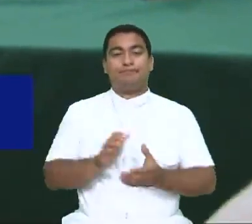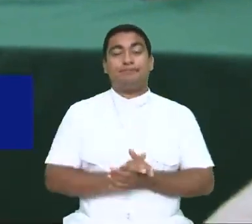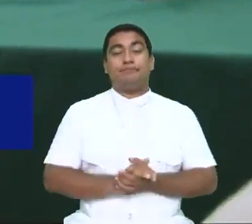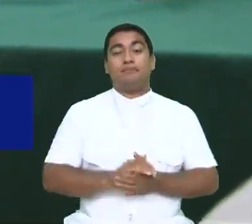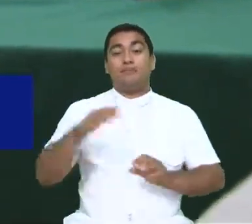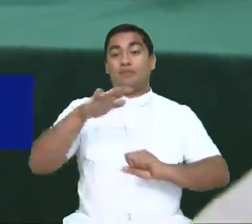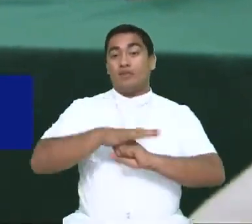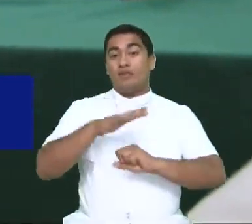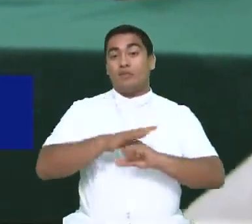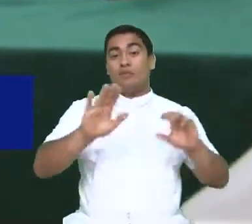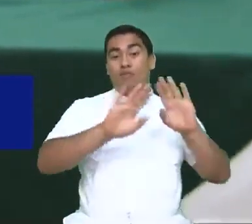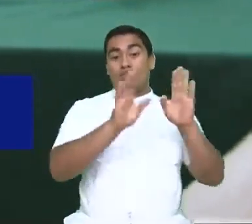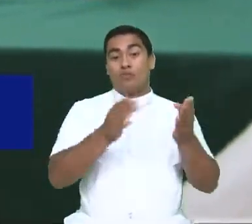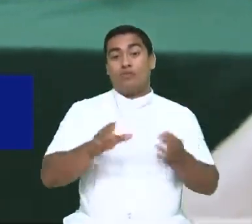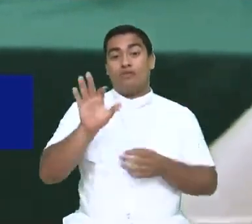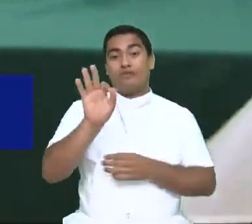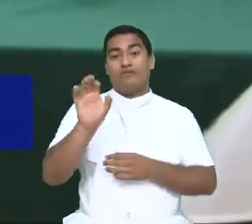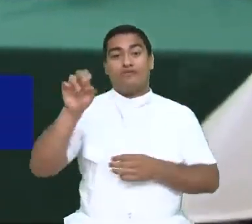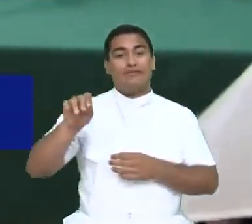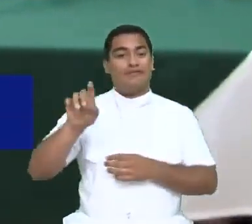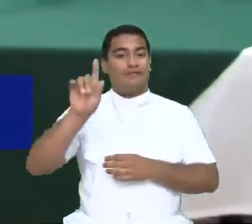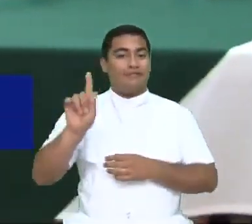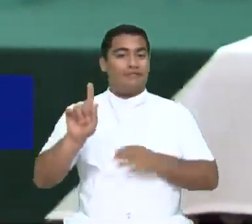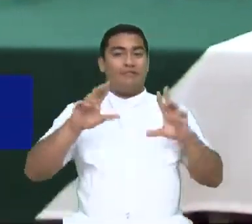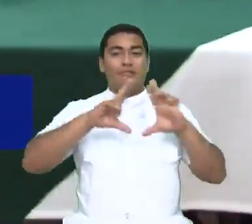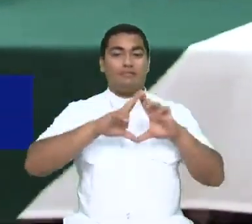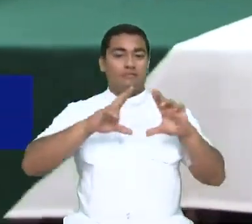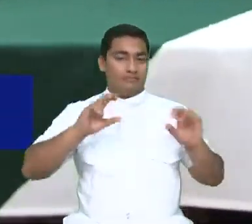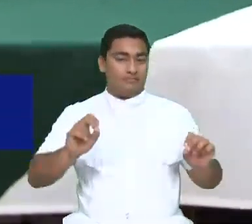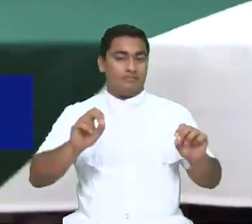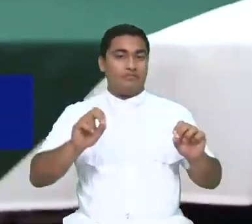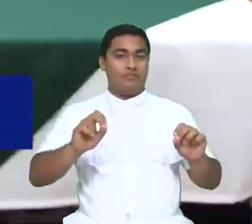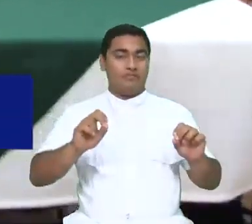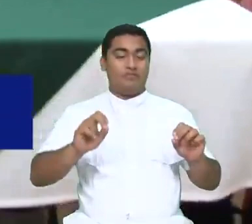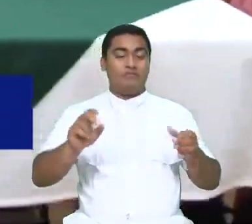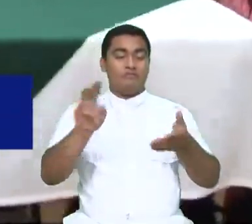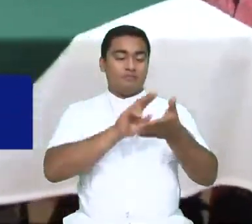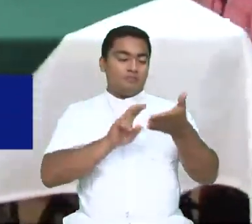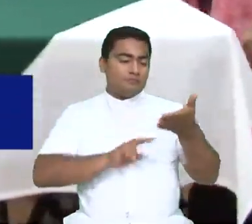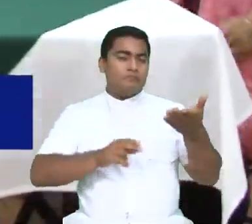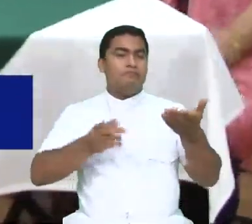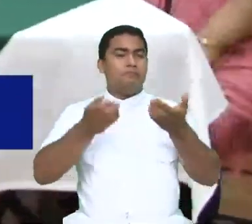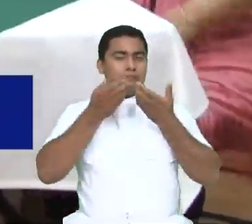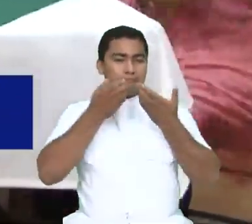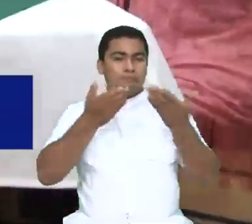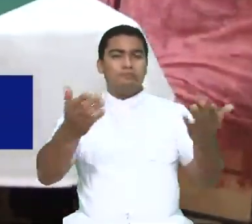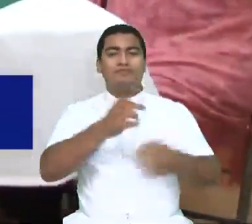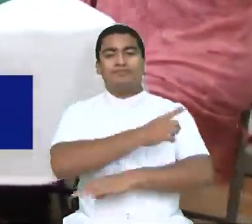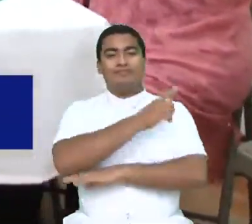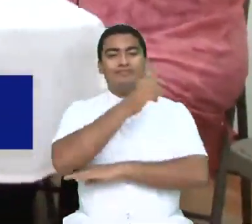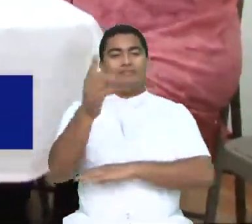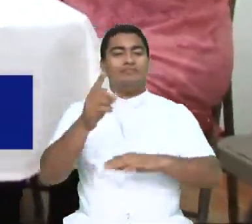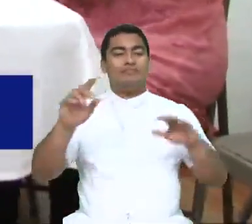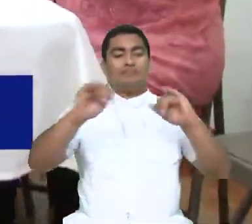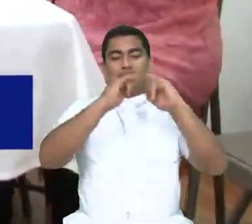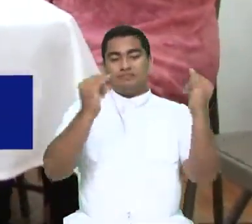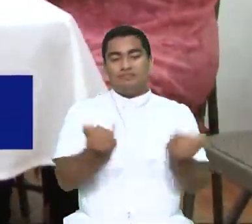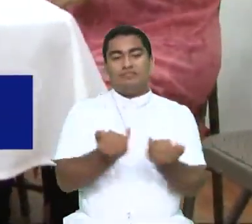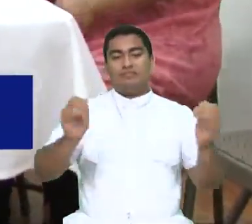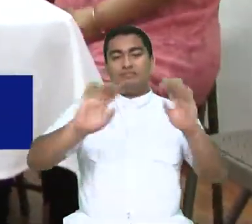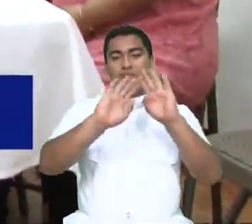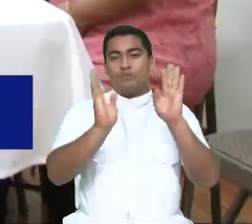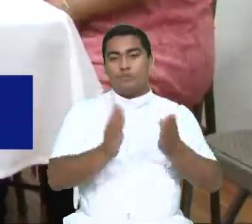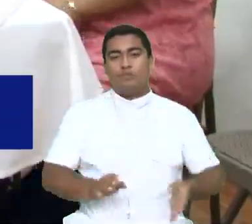Comité de Mujeres del Frente Nacional de los Trabajadores de Nicaragua dio lectura a comunicado por el Día Internacional de la